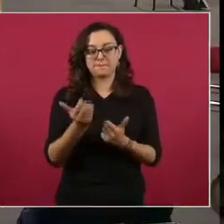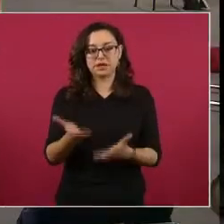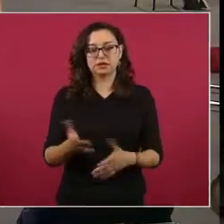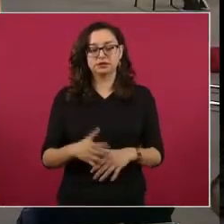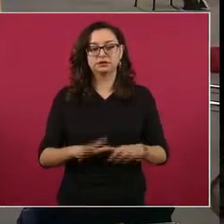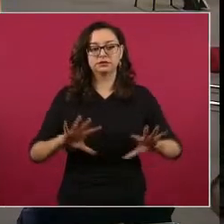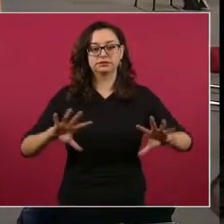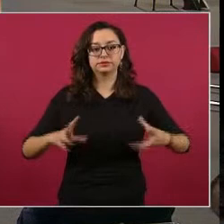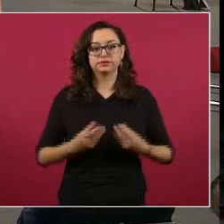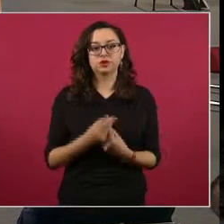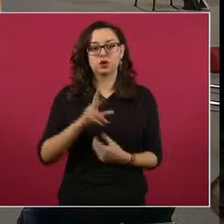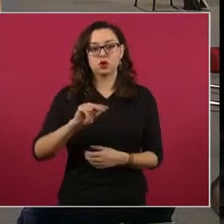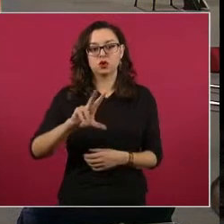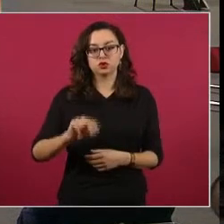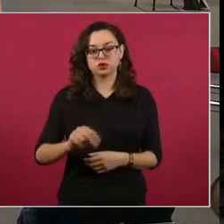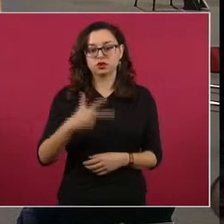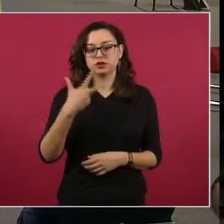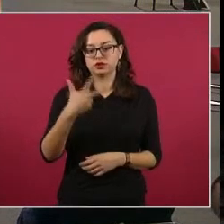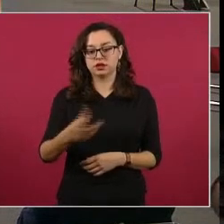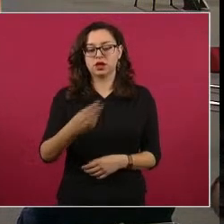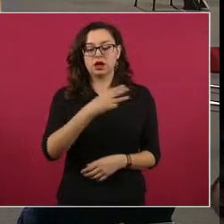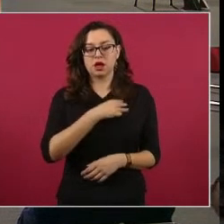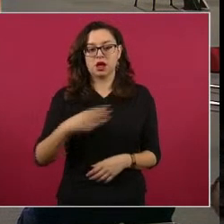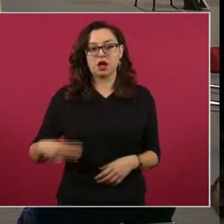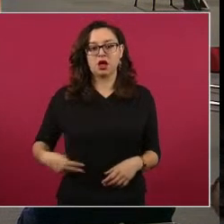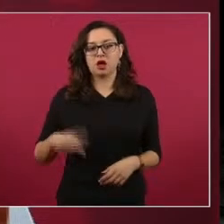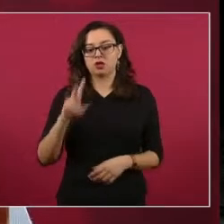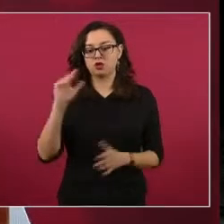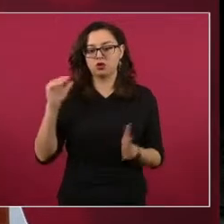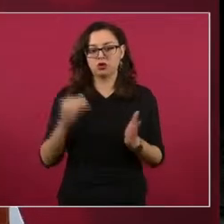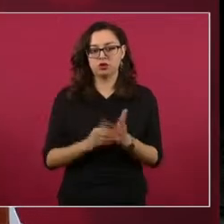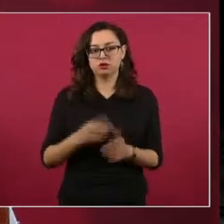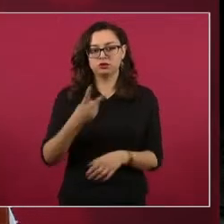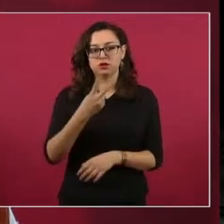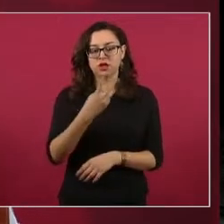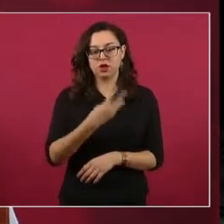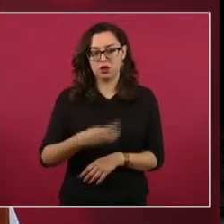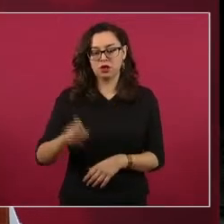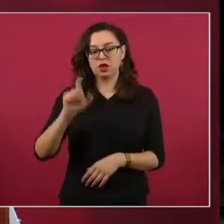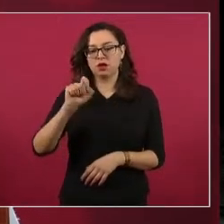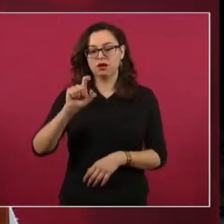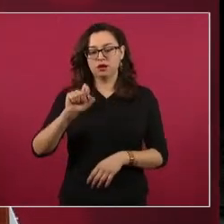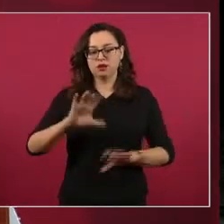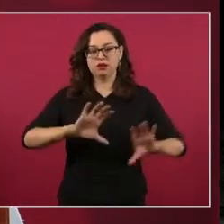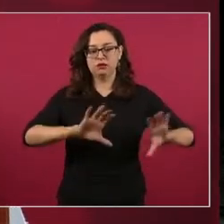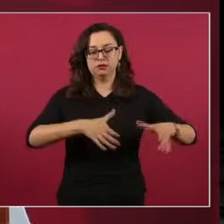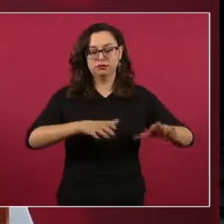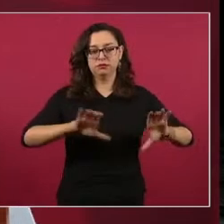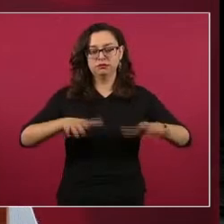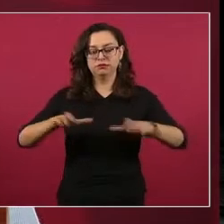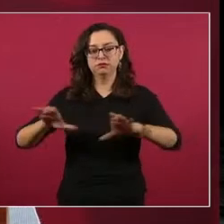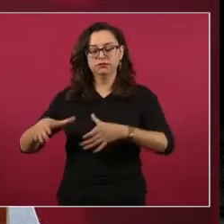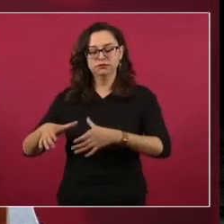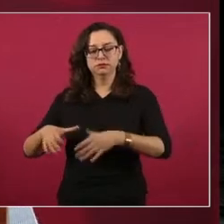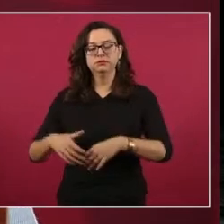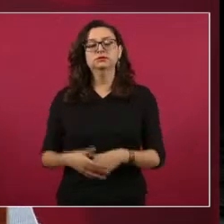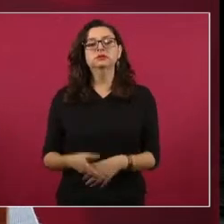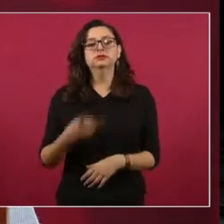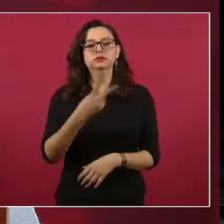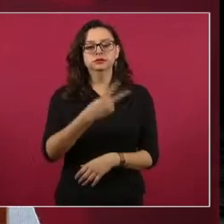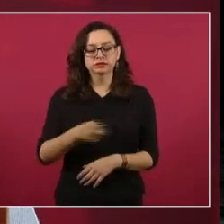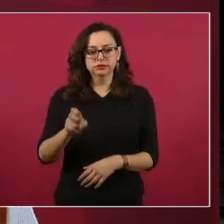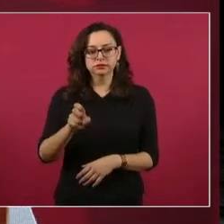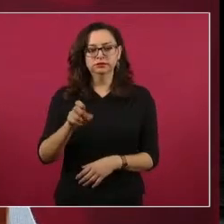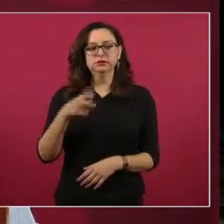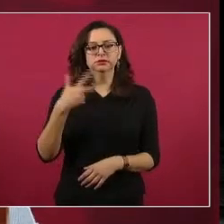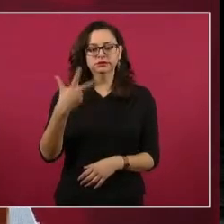dar un total de 87 municipios 2400 20 comunidades y más de